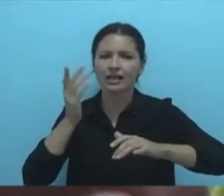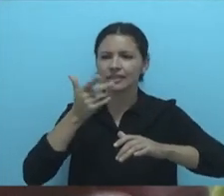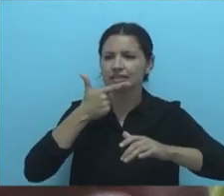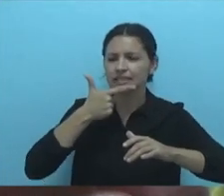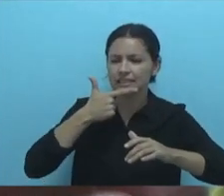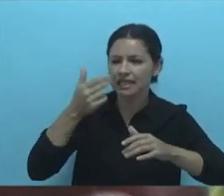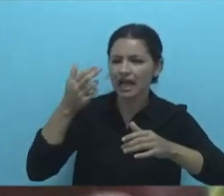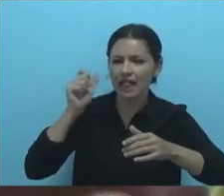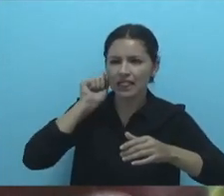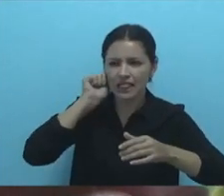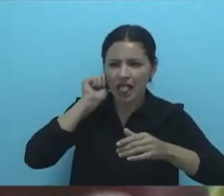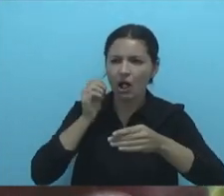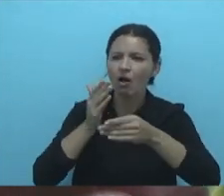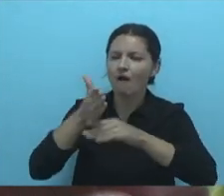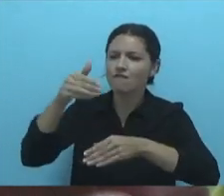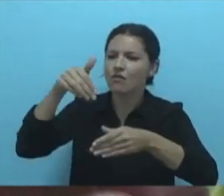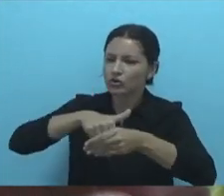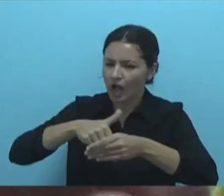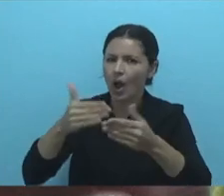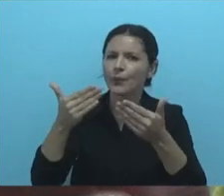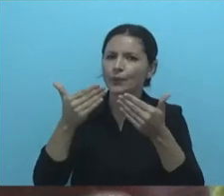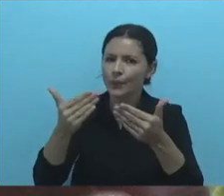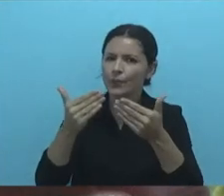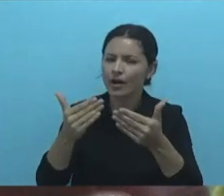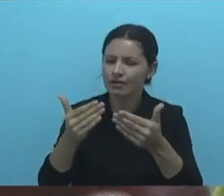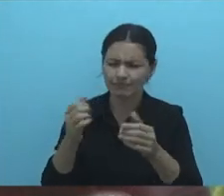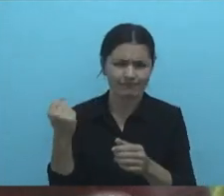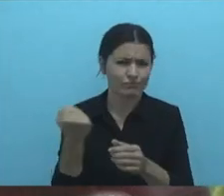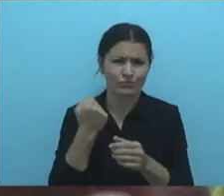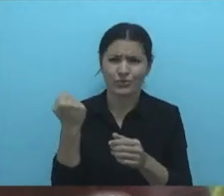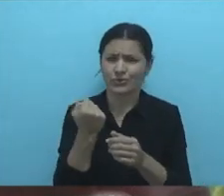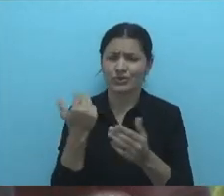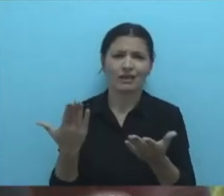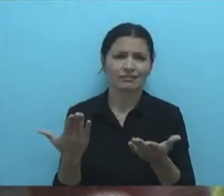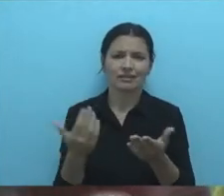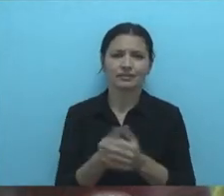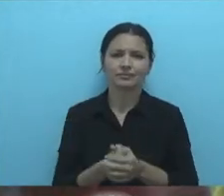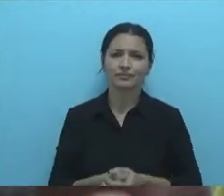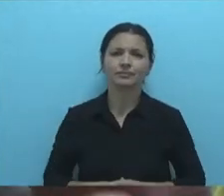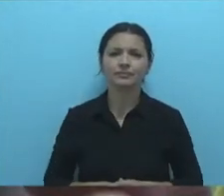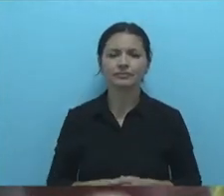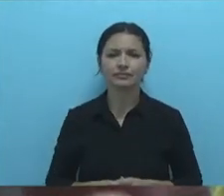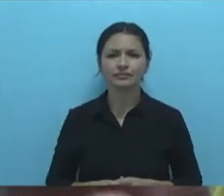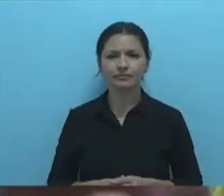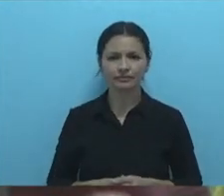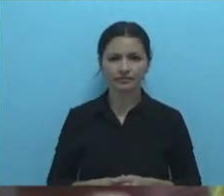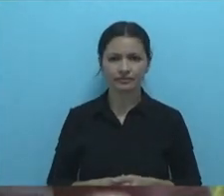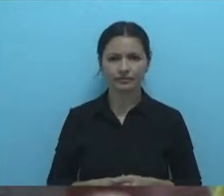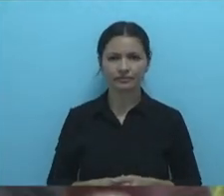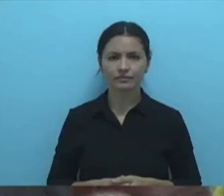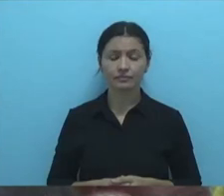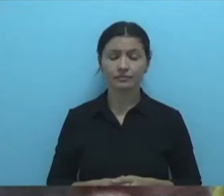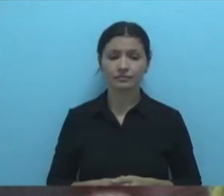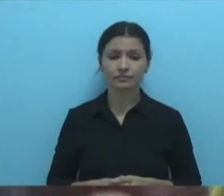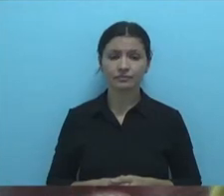fomentemos la participación para las próximas elecciones evidentemente hay algunos que sí que en algunos lugares